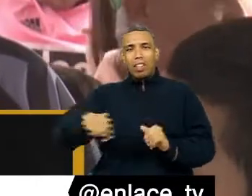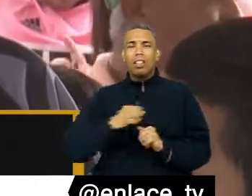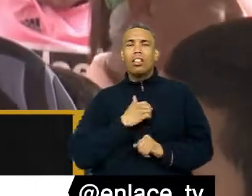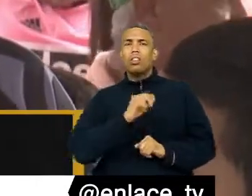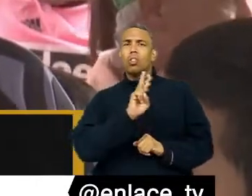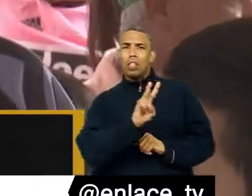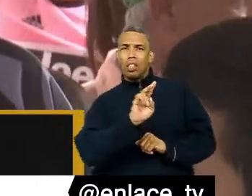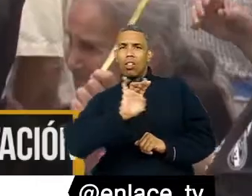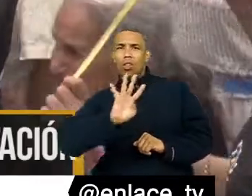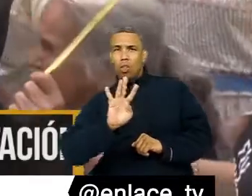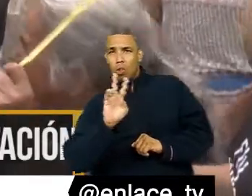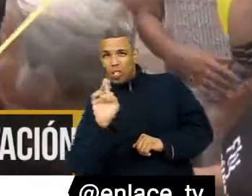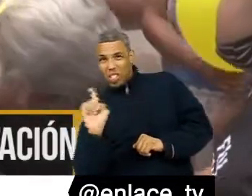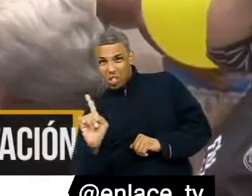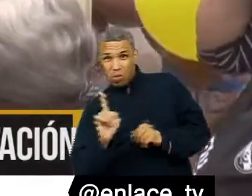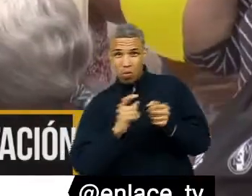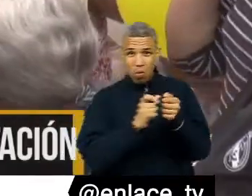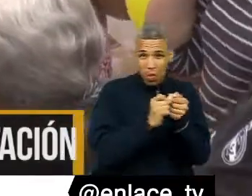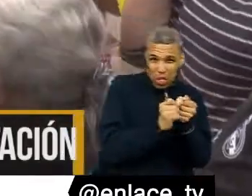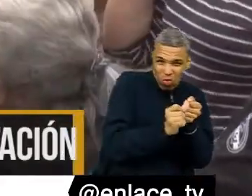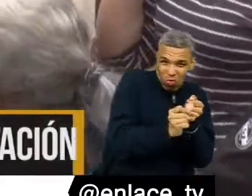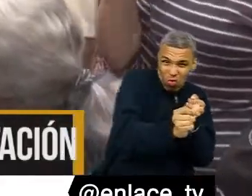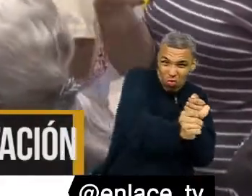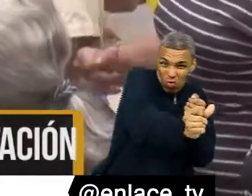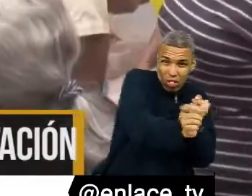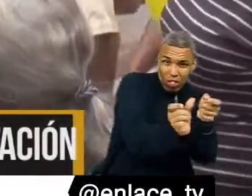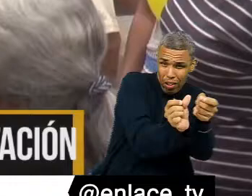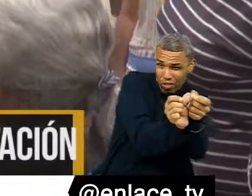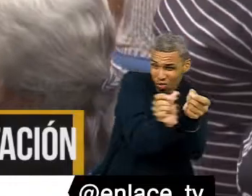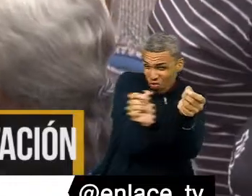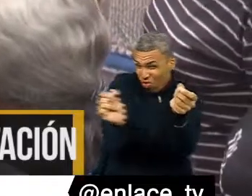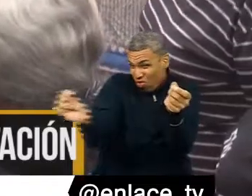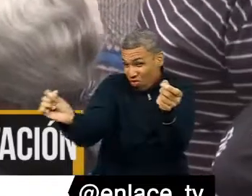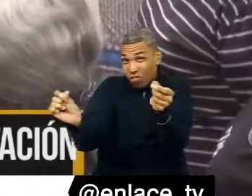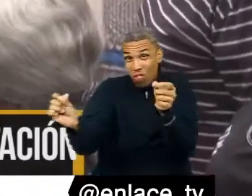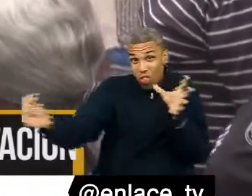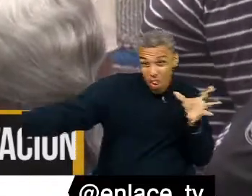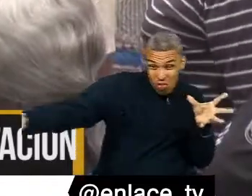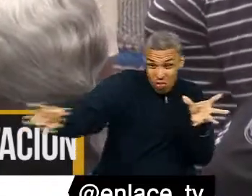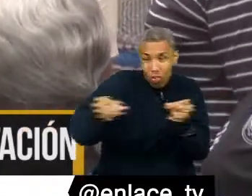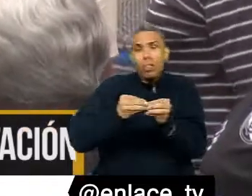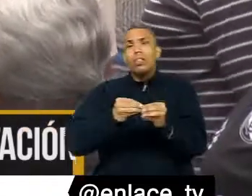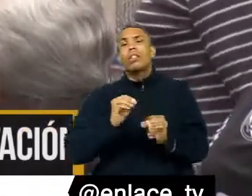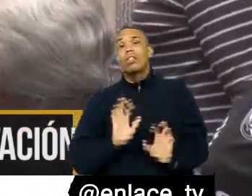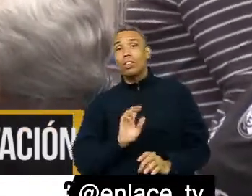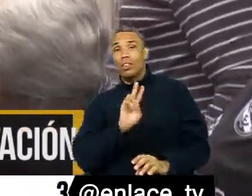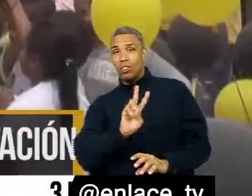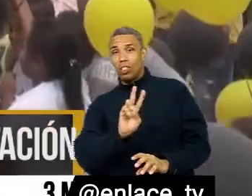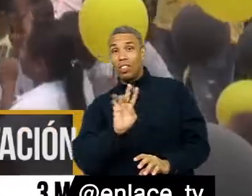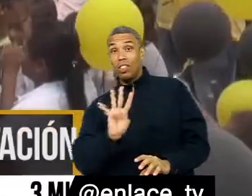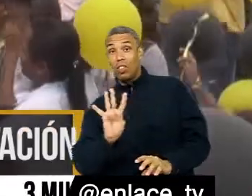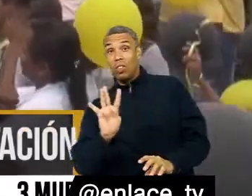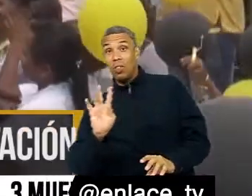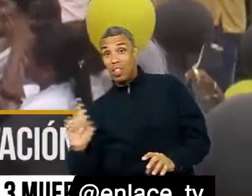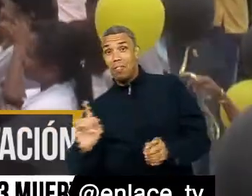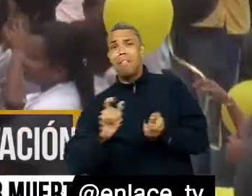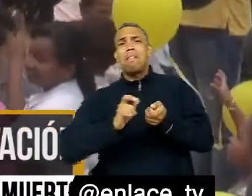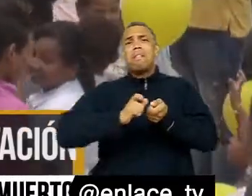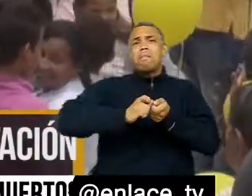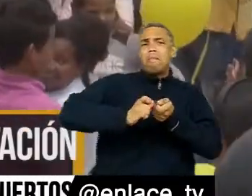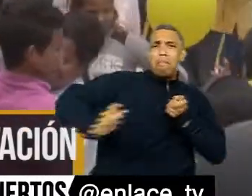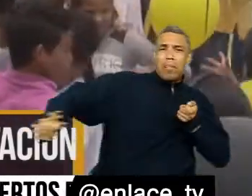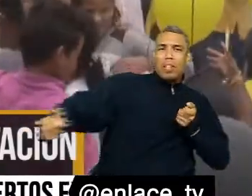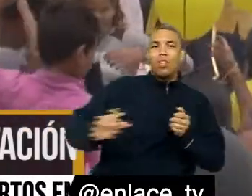lineales, obras que la comunidad estaba esperando desde hace 37 años. En la granja obra de hace 50 años que la gente